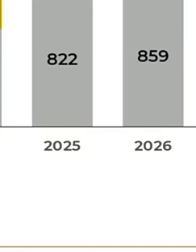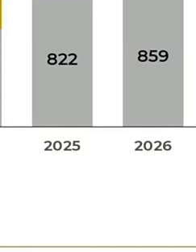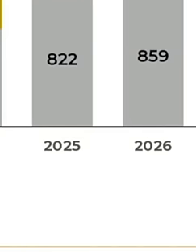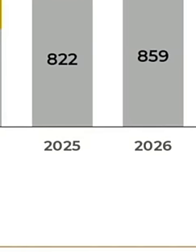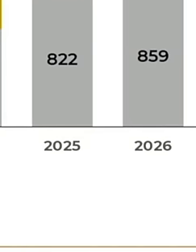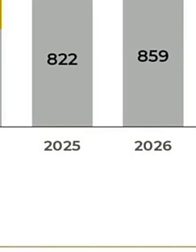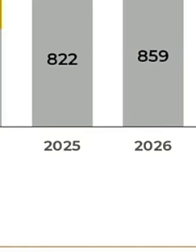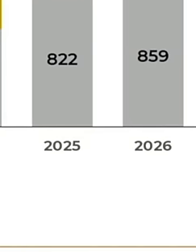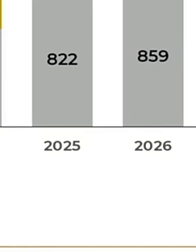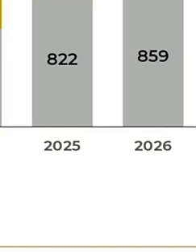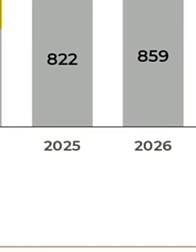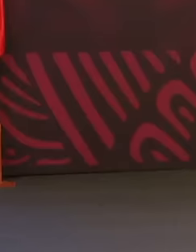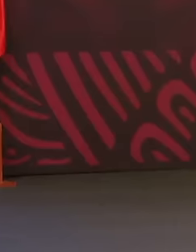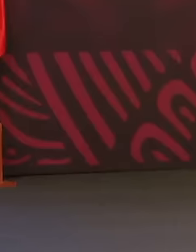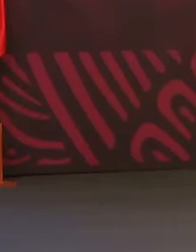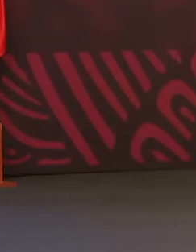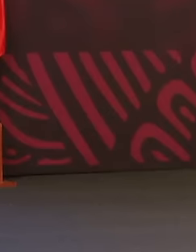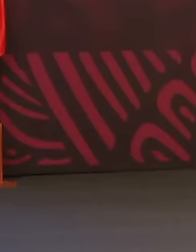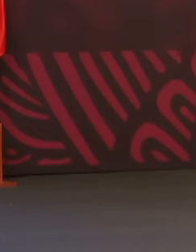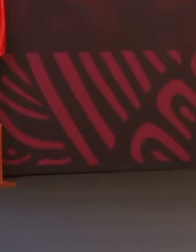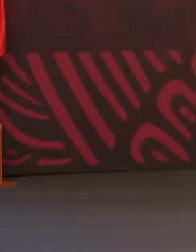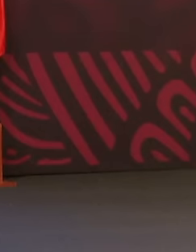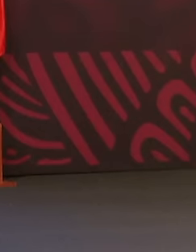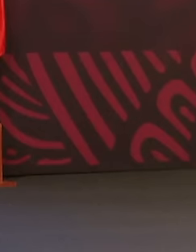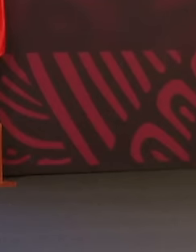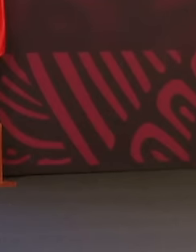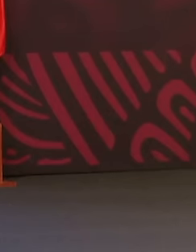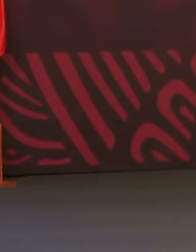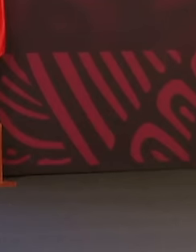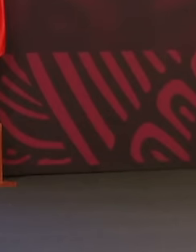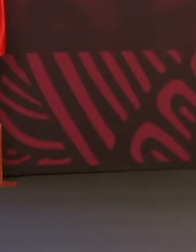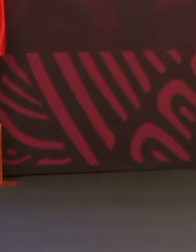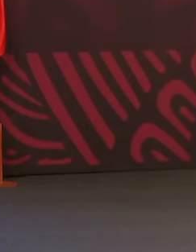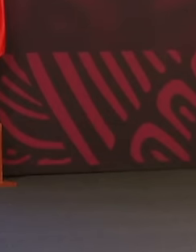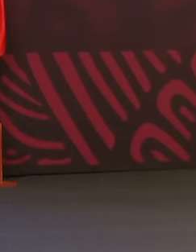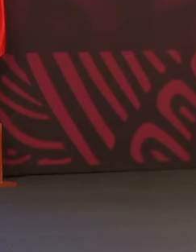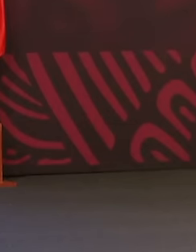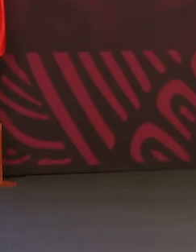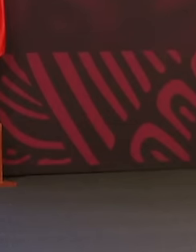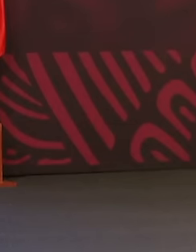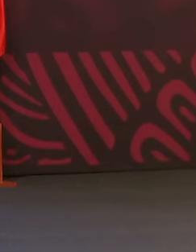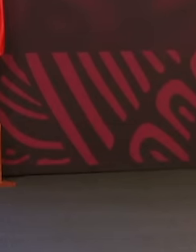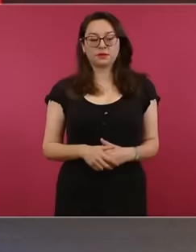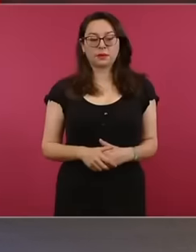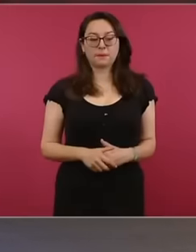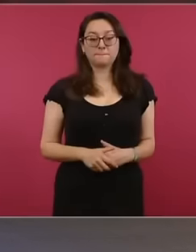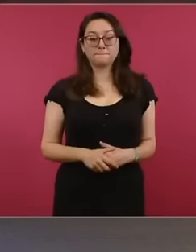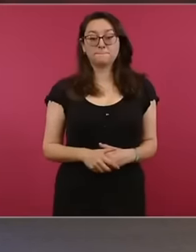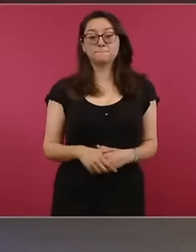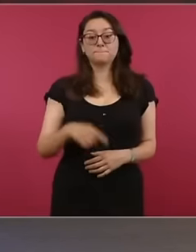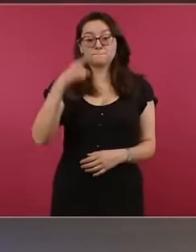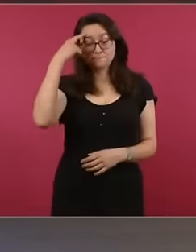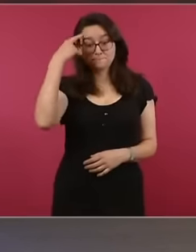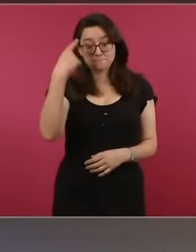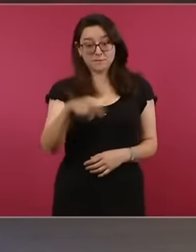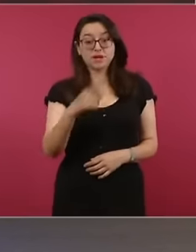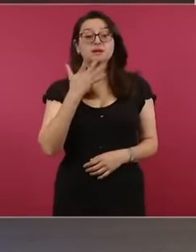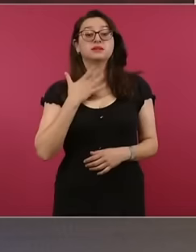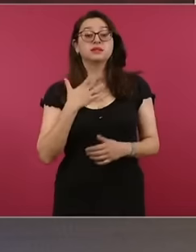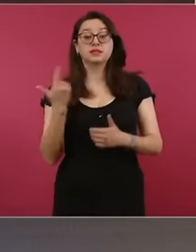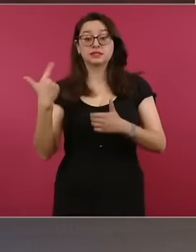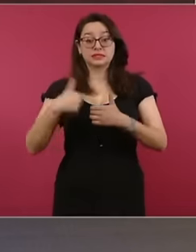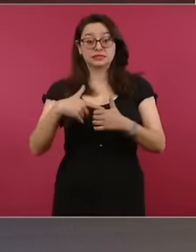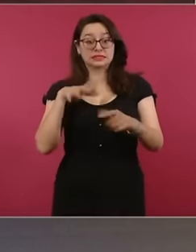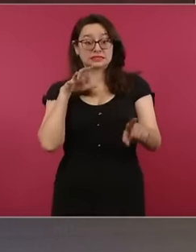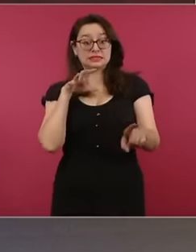alrededor de 1,850,000 barriles de crudo. Entonces, cuando estemos